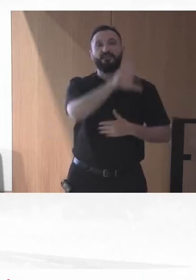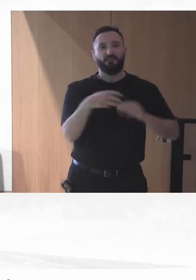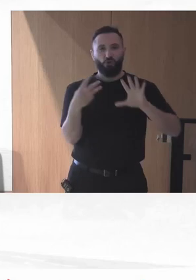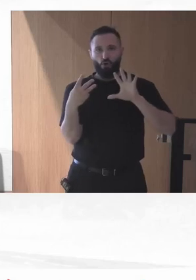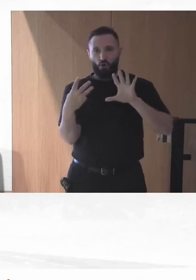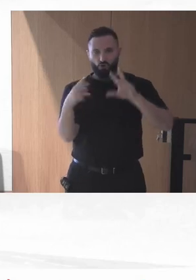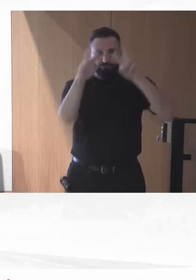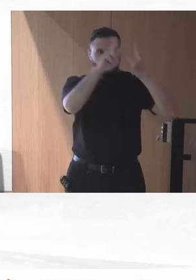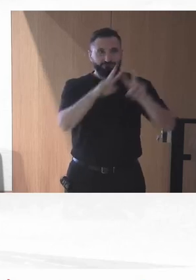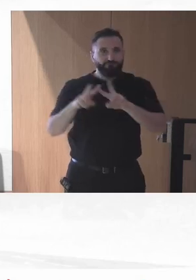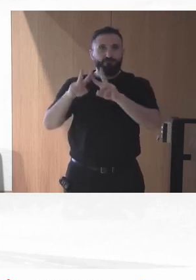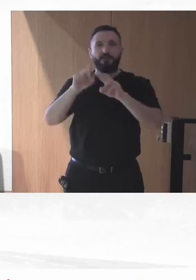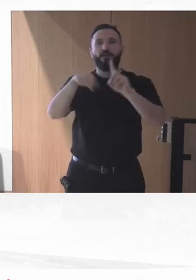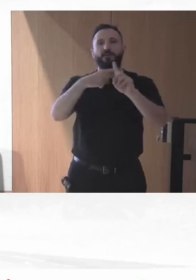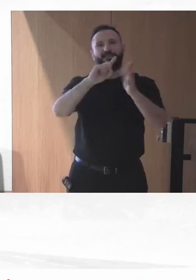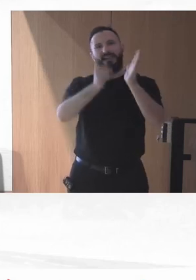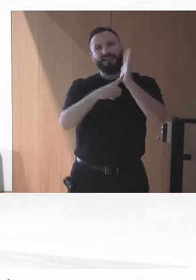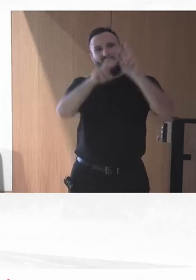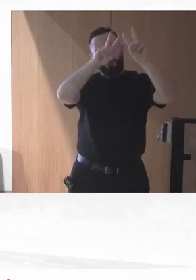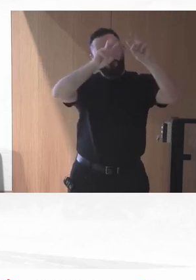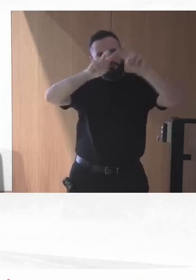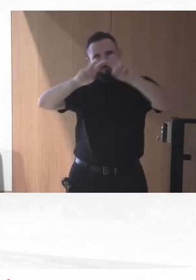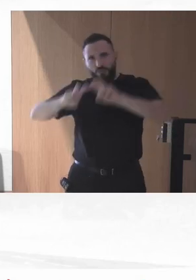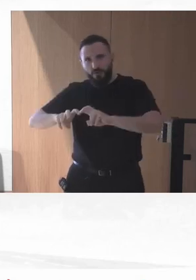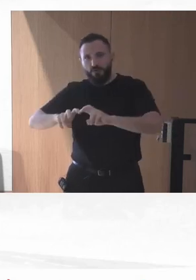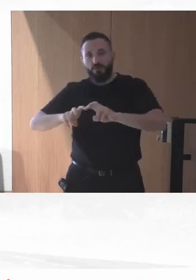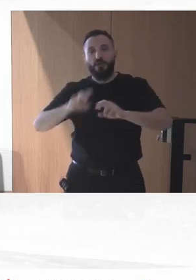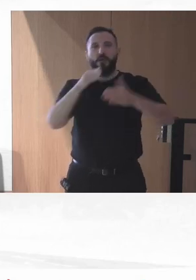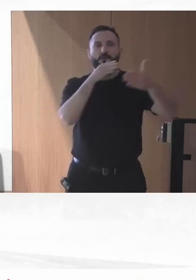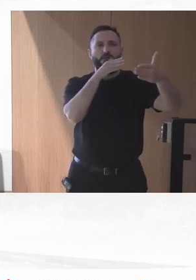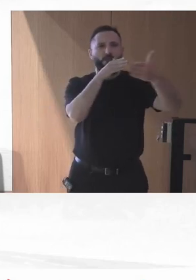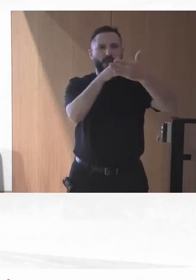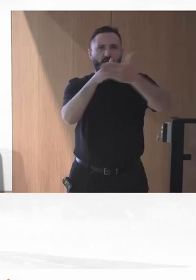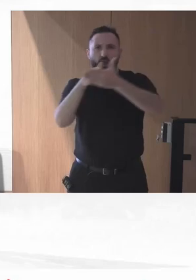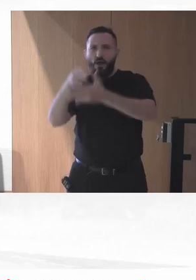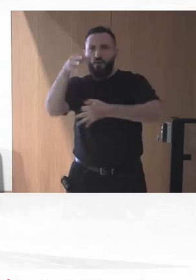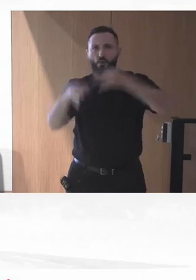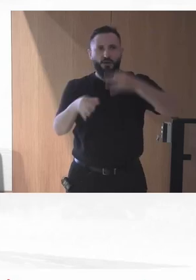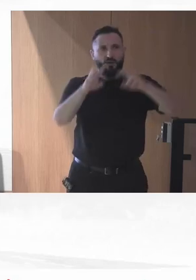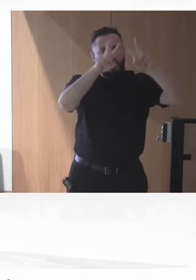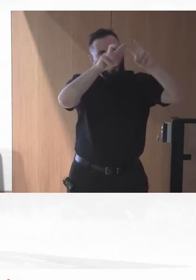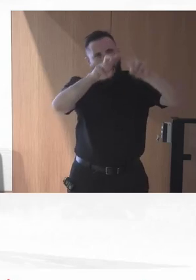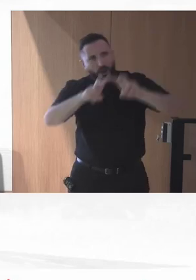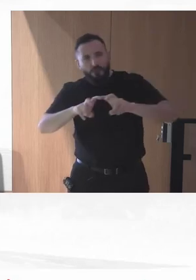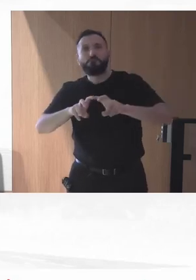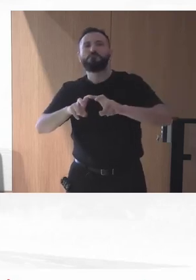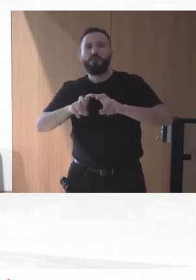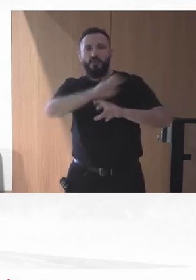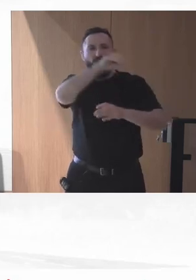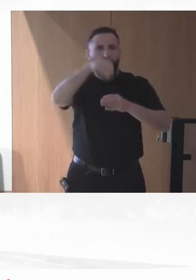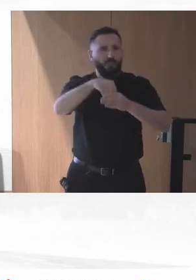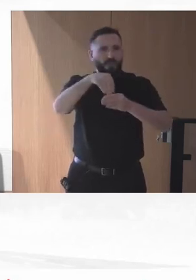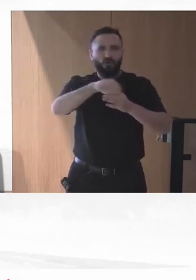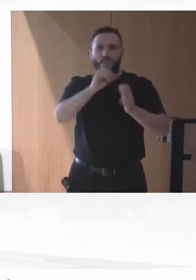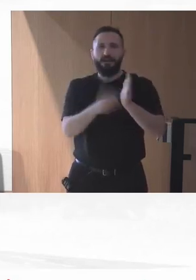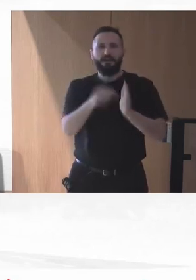Unión Europea. Hemos analizado la legislación, cómo esas barreras jurídicas están incorporadas en la